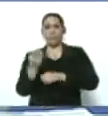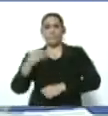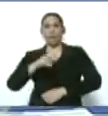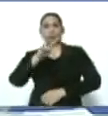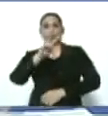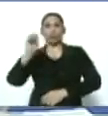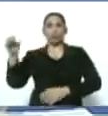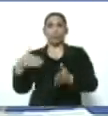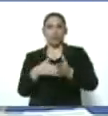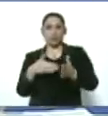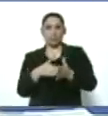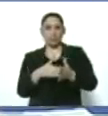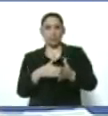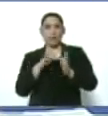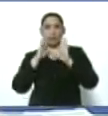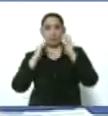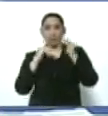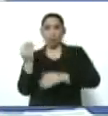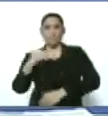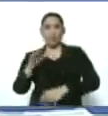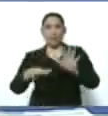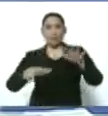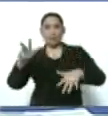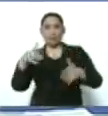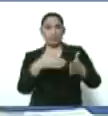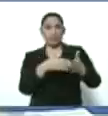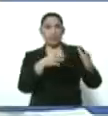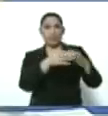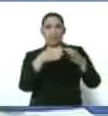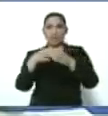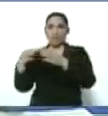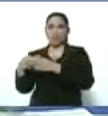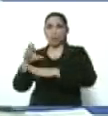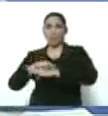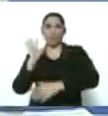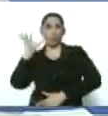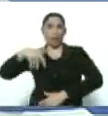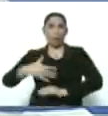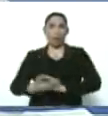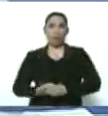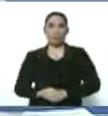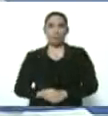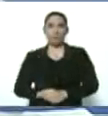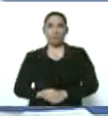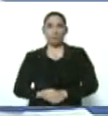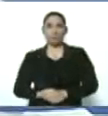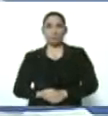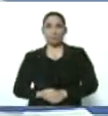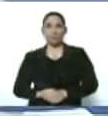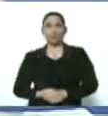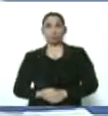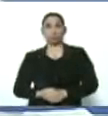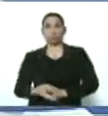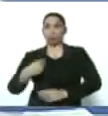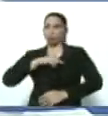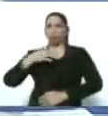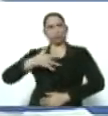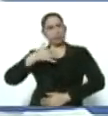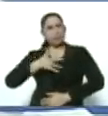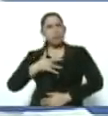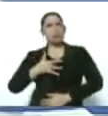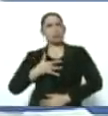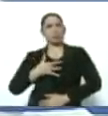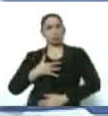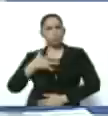fueron atendidos por más de 13 mil equipos médicos. Náguara, método Venezuela, nos sentimos orgullosos del